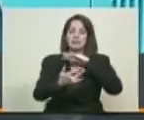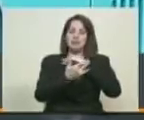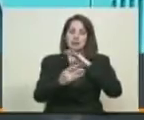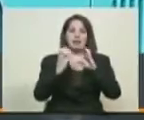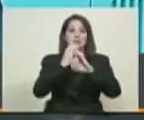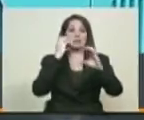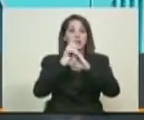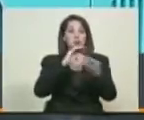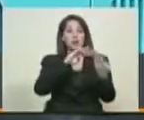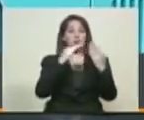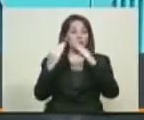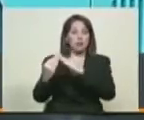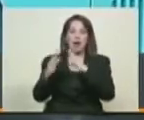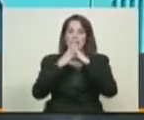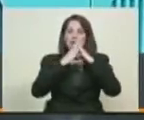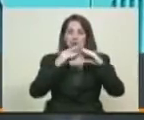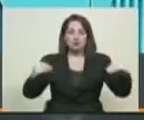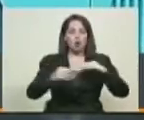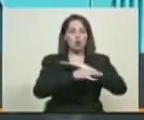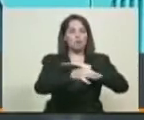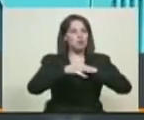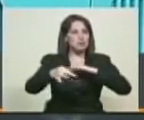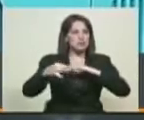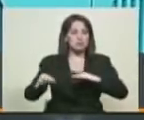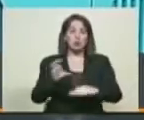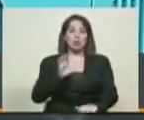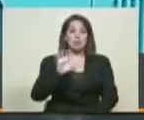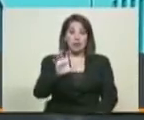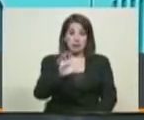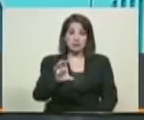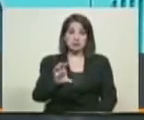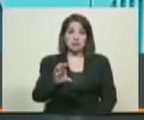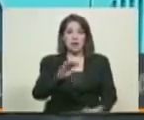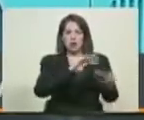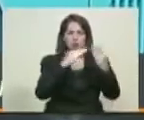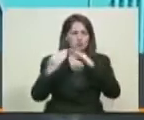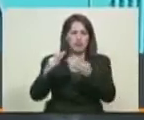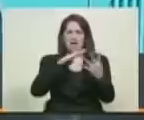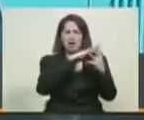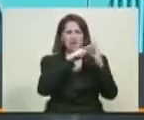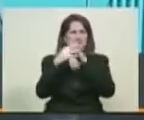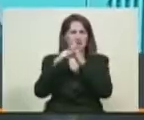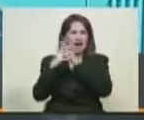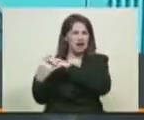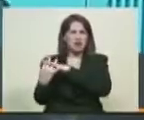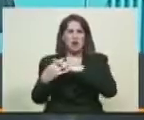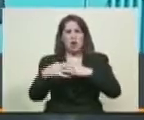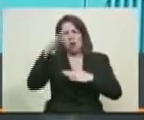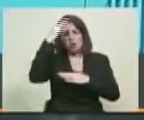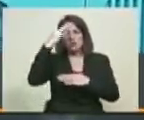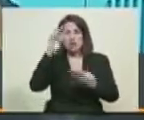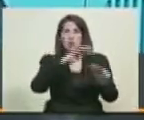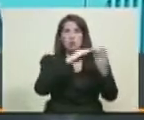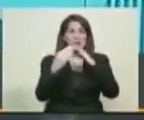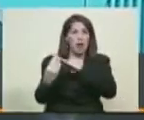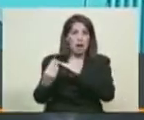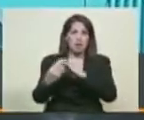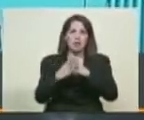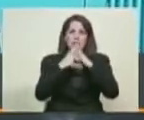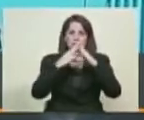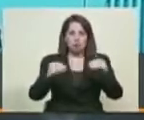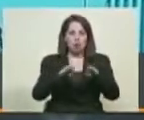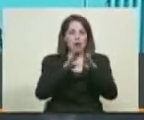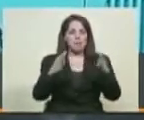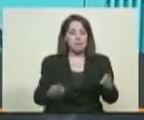transporte comunal en todos los municipios del país, en todas las comunidades, en todos los barrios, en todos los consejos comunales. Para allá vamos, a las